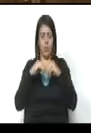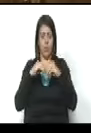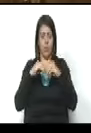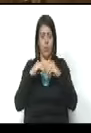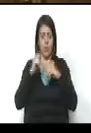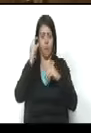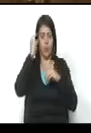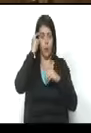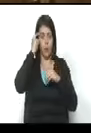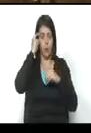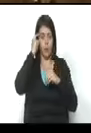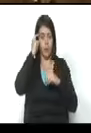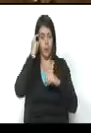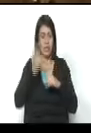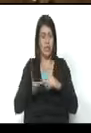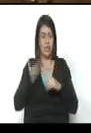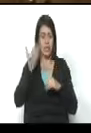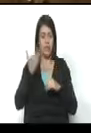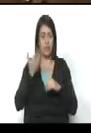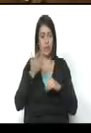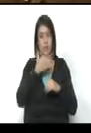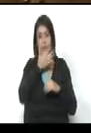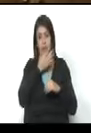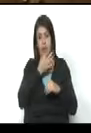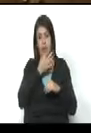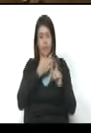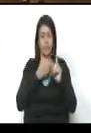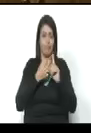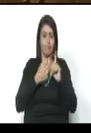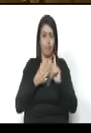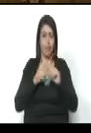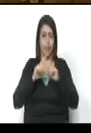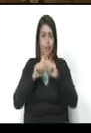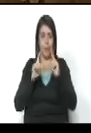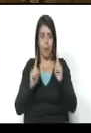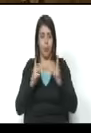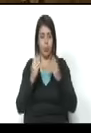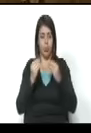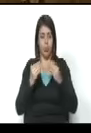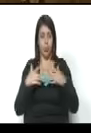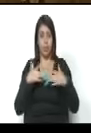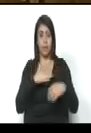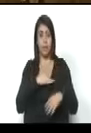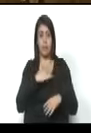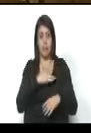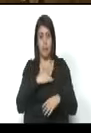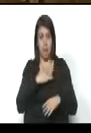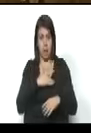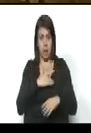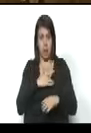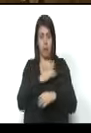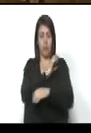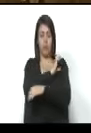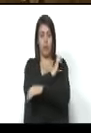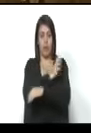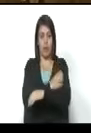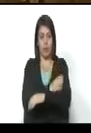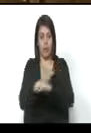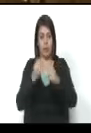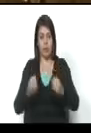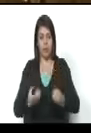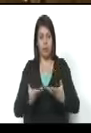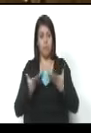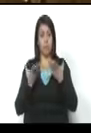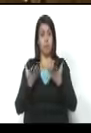en un día trascendental, nada fácil, pero cargado de muchas emociones, de mucha energía